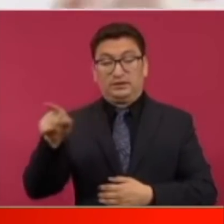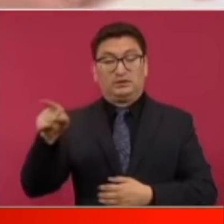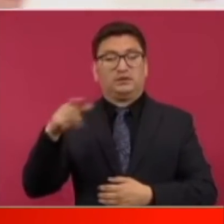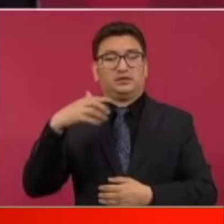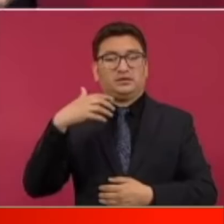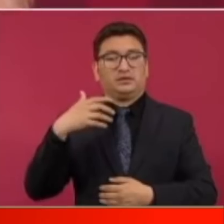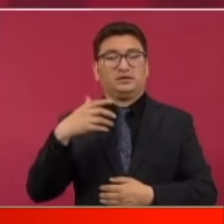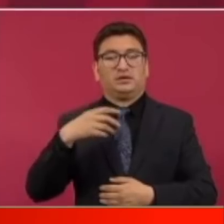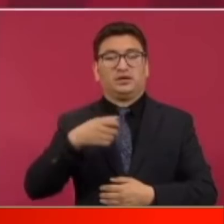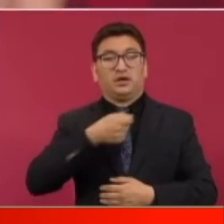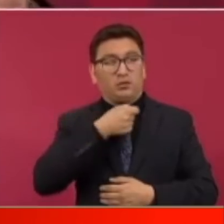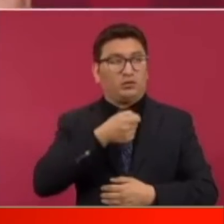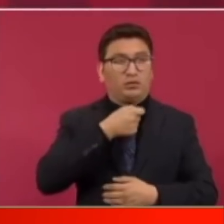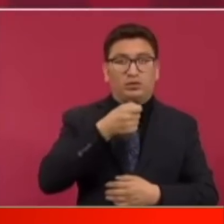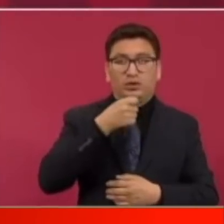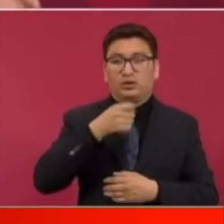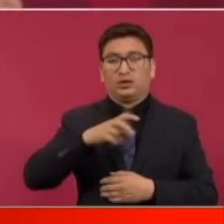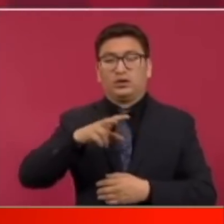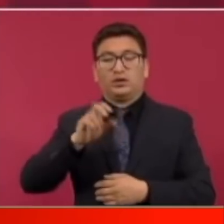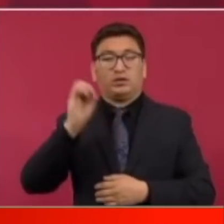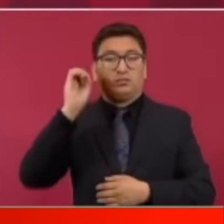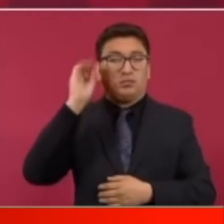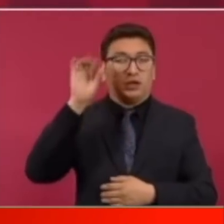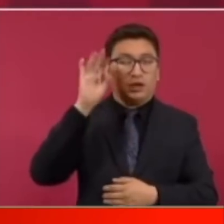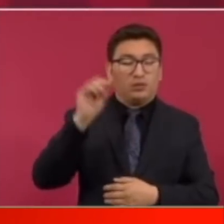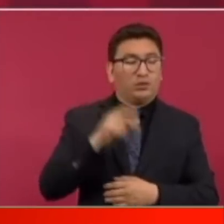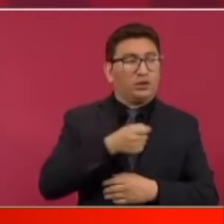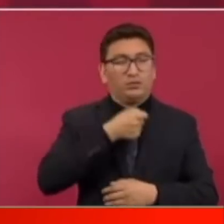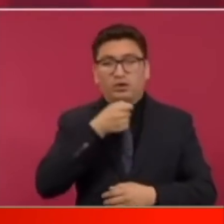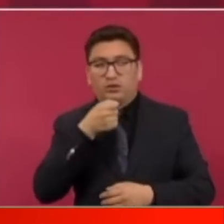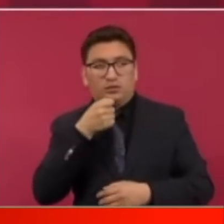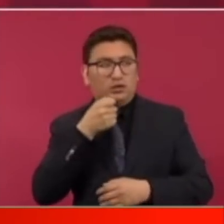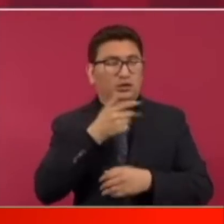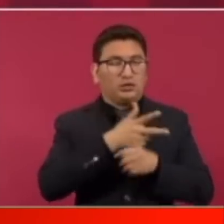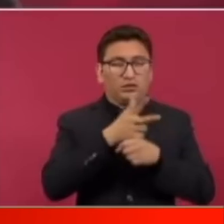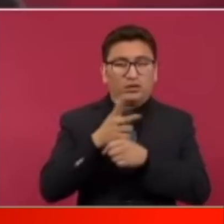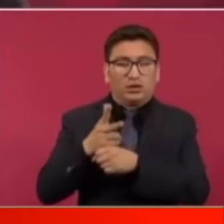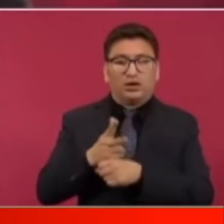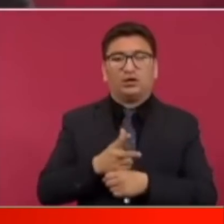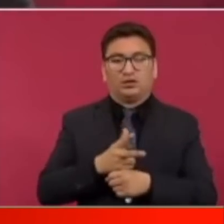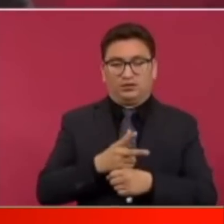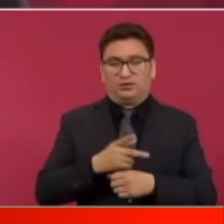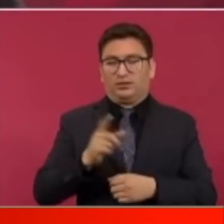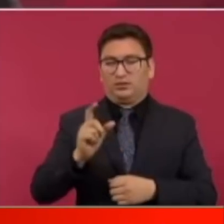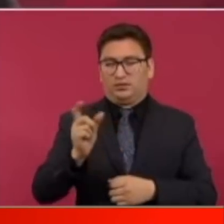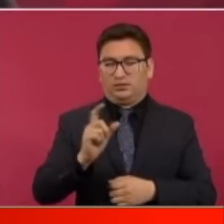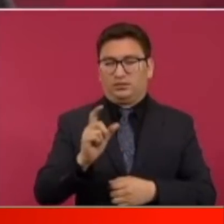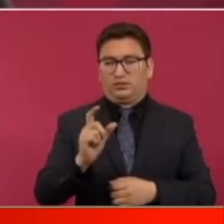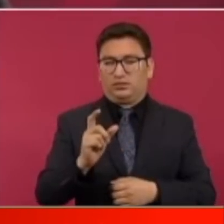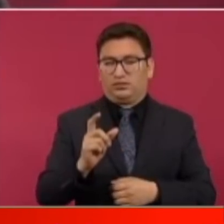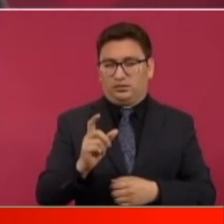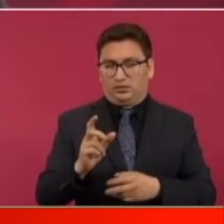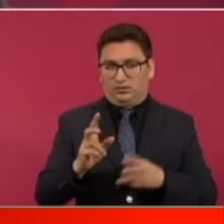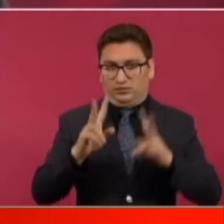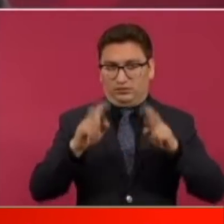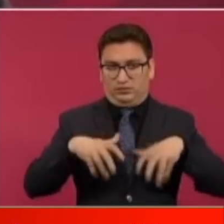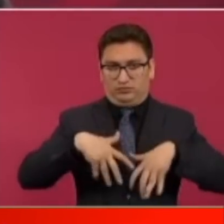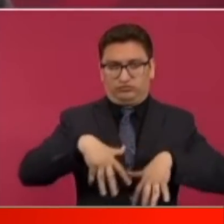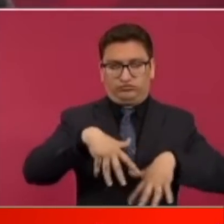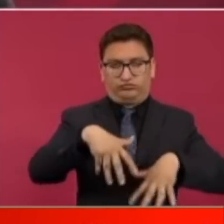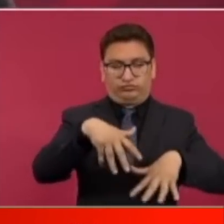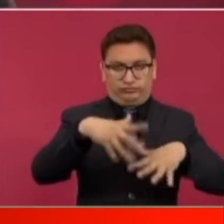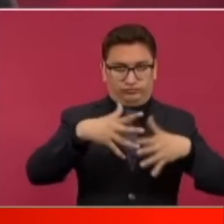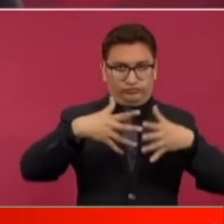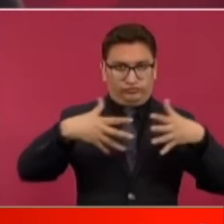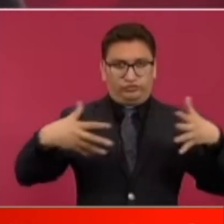transmitiendo en vivo bueno cuando se trata de una movilización así